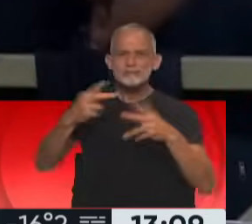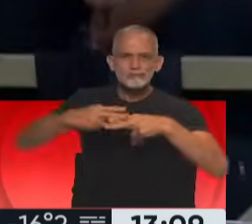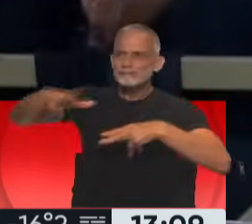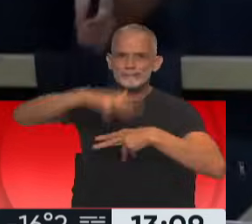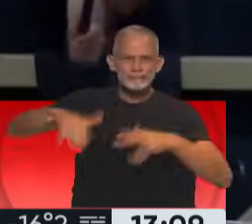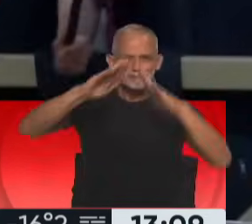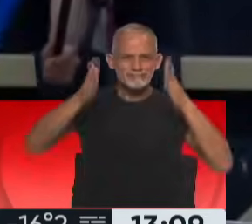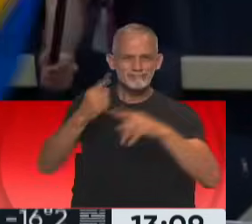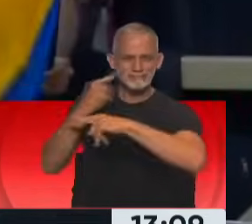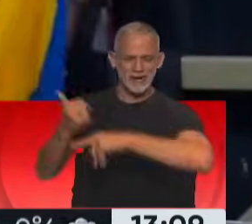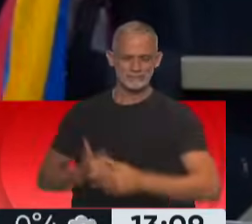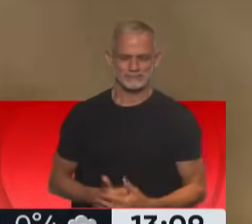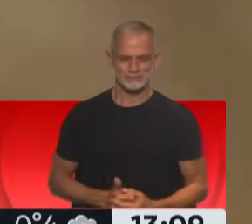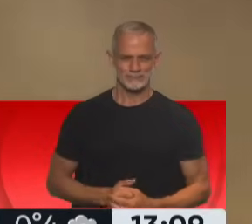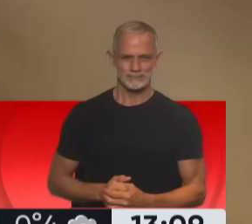lo escuchamos.